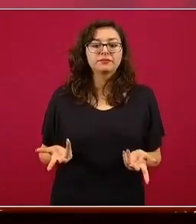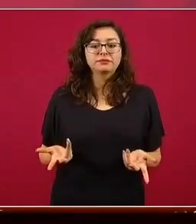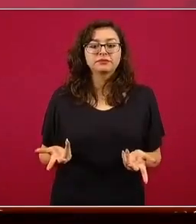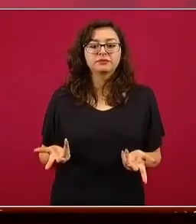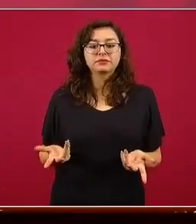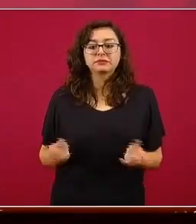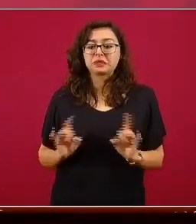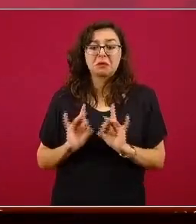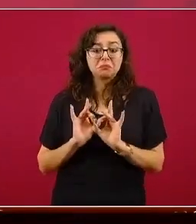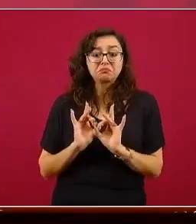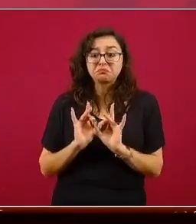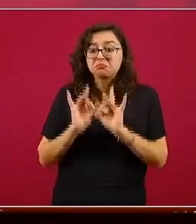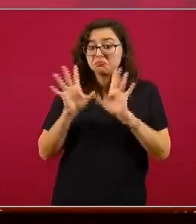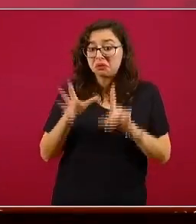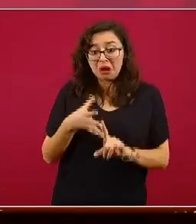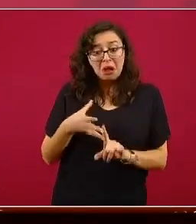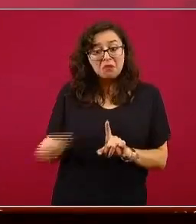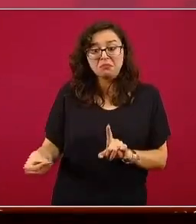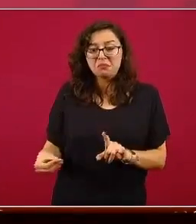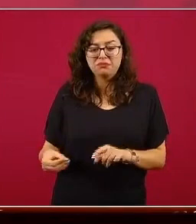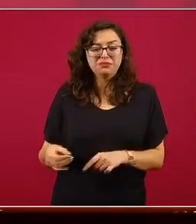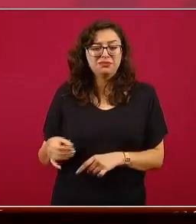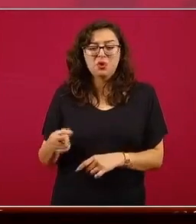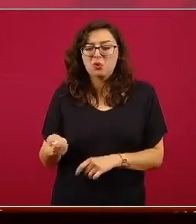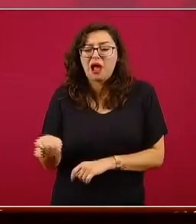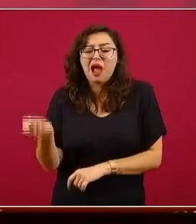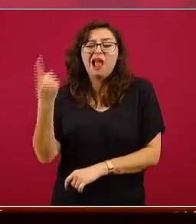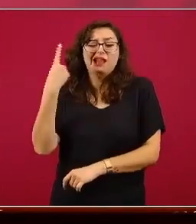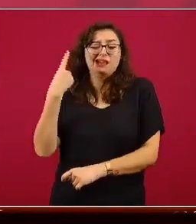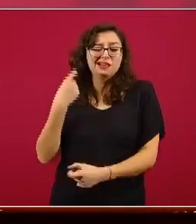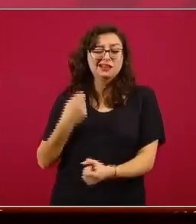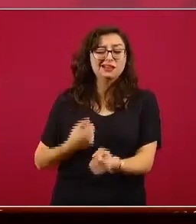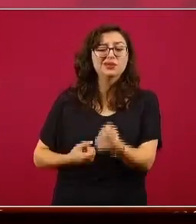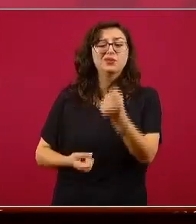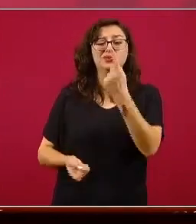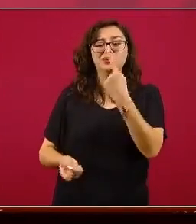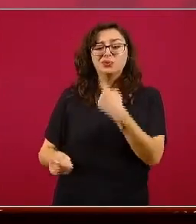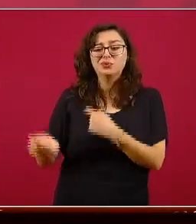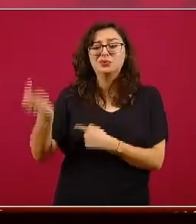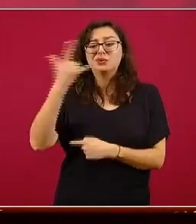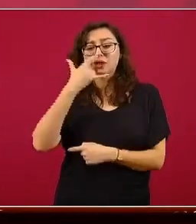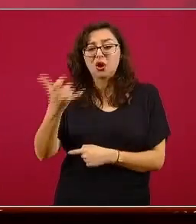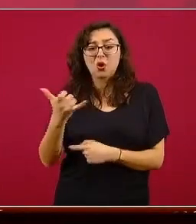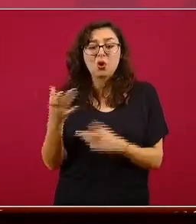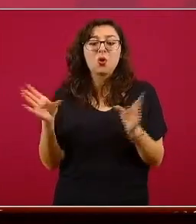portadores accidentales de estos virus. Lo más probable es que en algún momento un